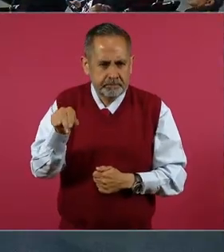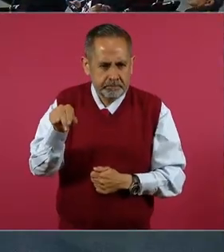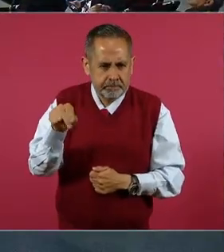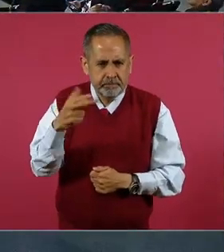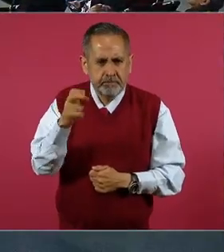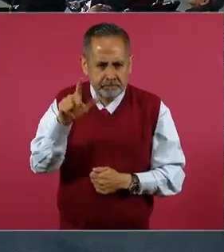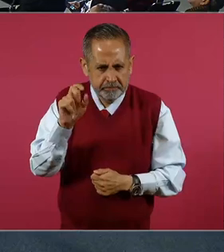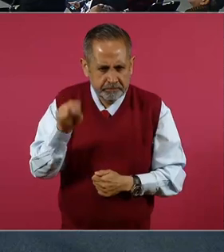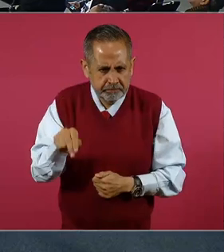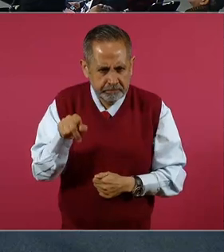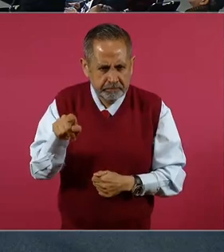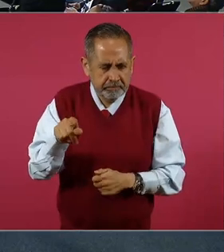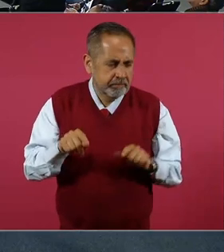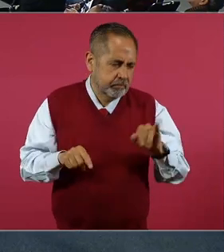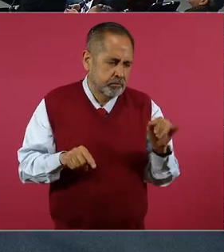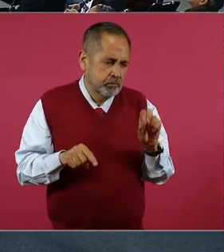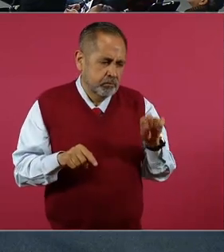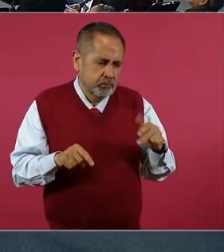Helen, el John es